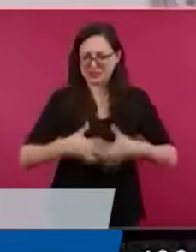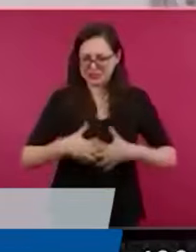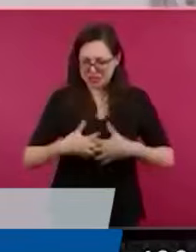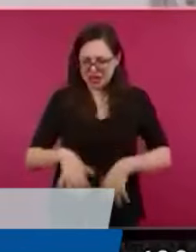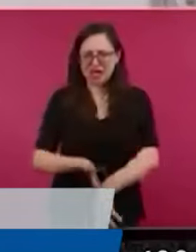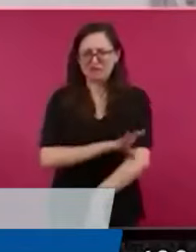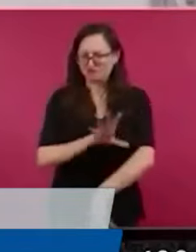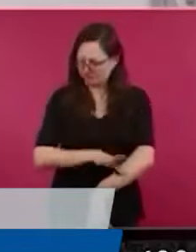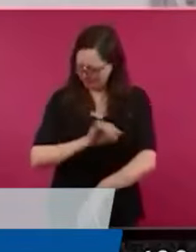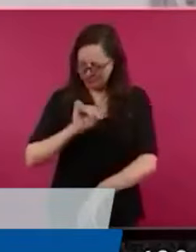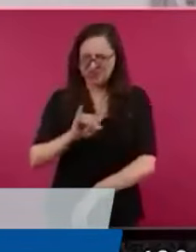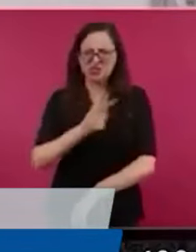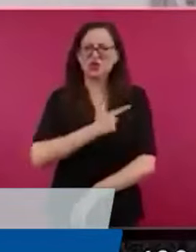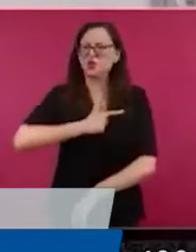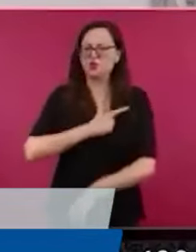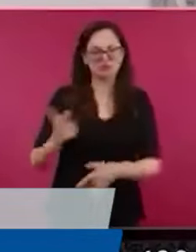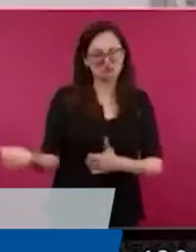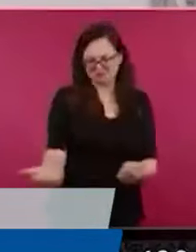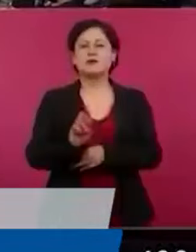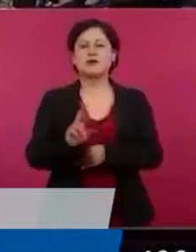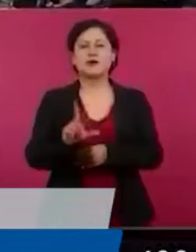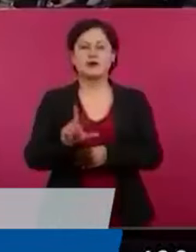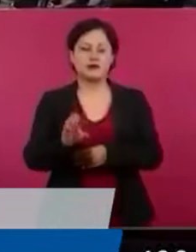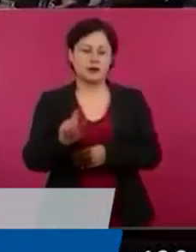plantas, ajá, se las conseguimos todas.